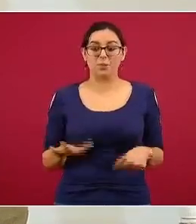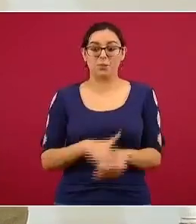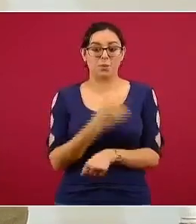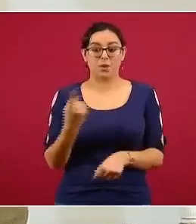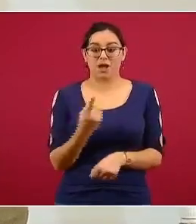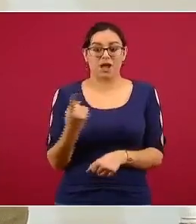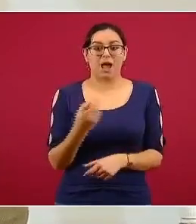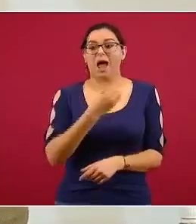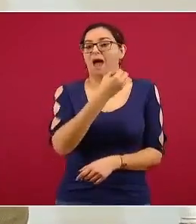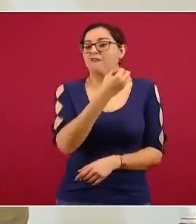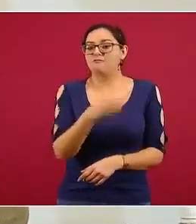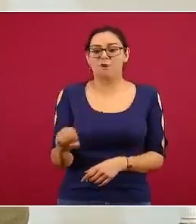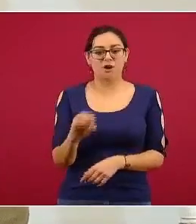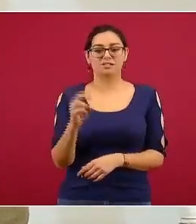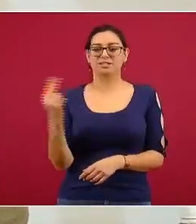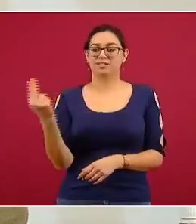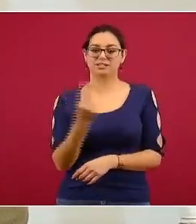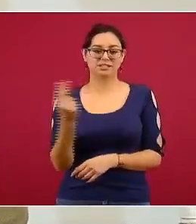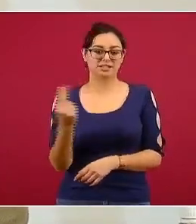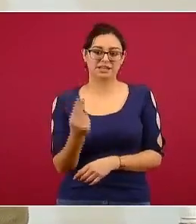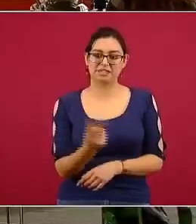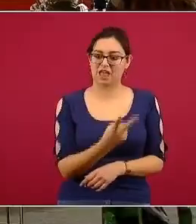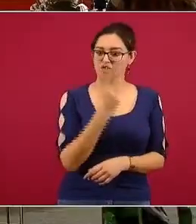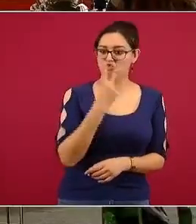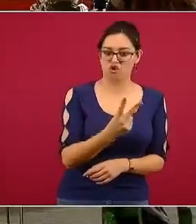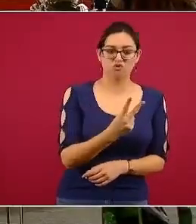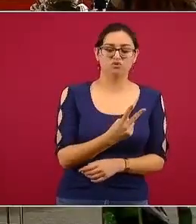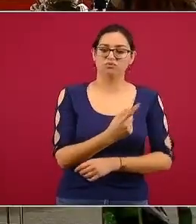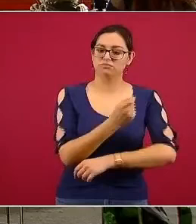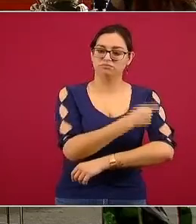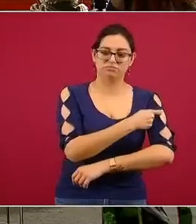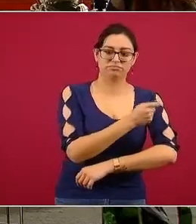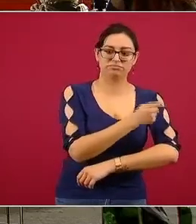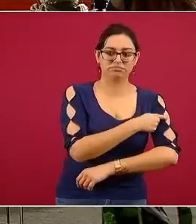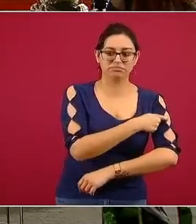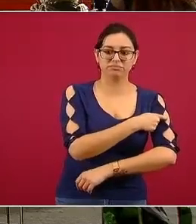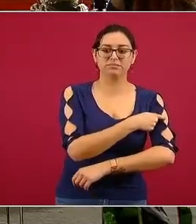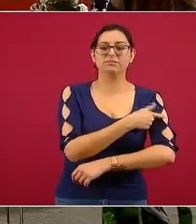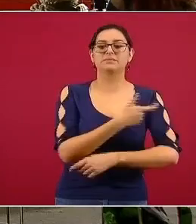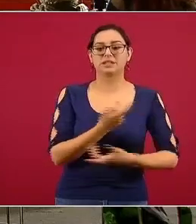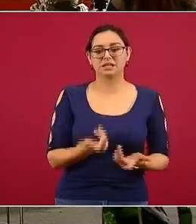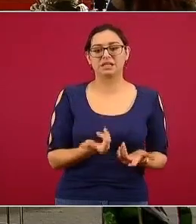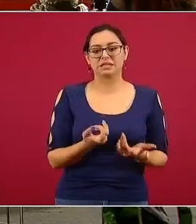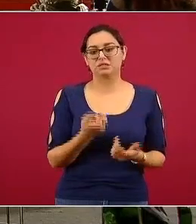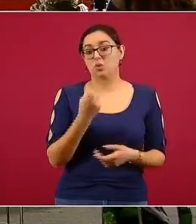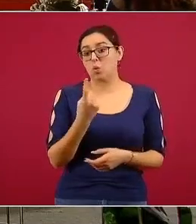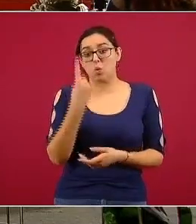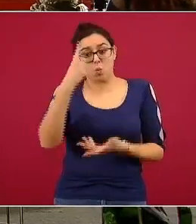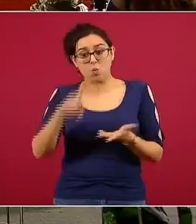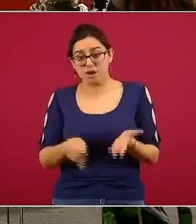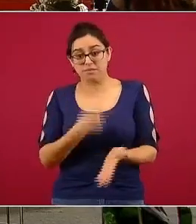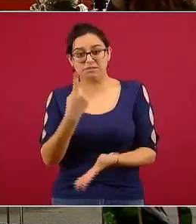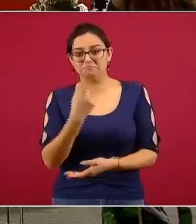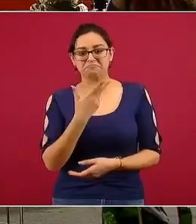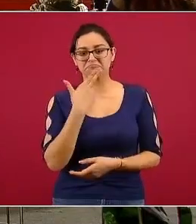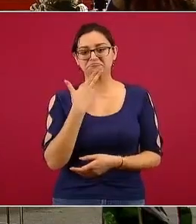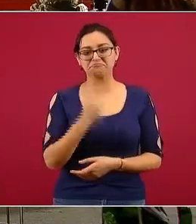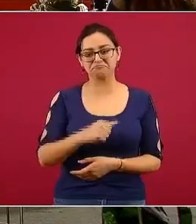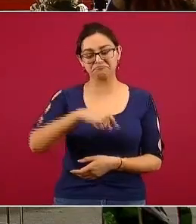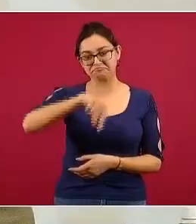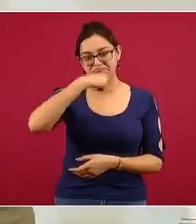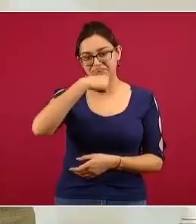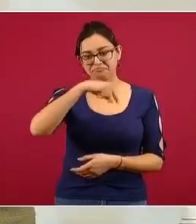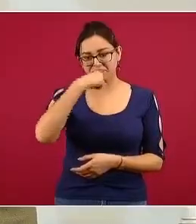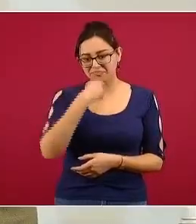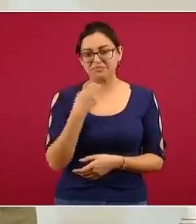para nada se consigue con una sola dosis, entonces es un desperdicio tanto del insumo como de toda la estrategia.